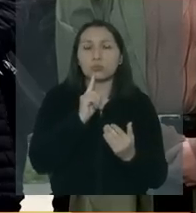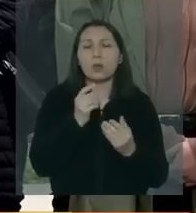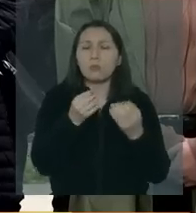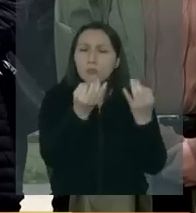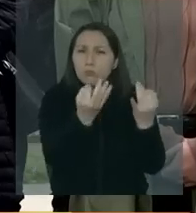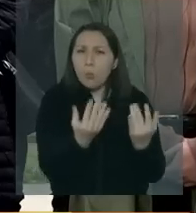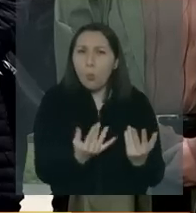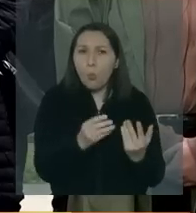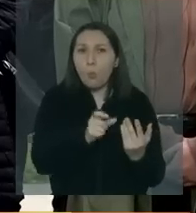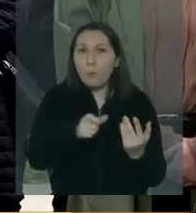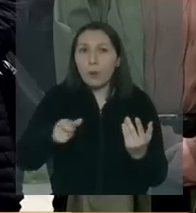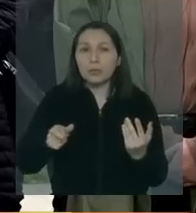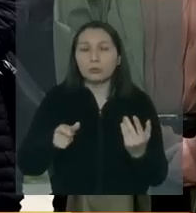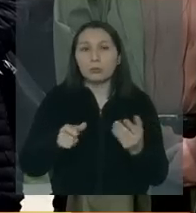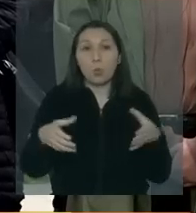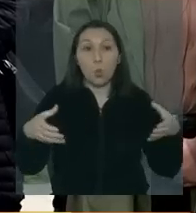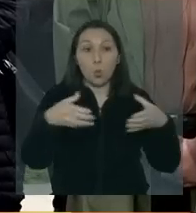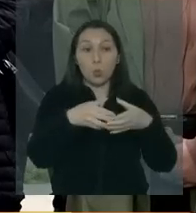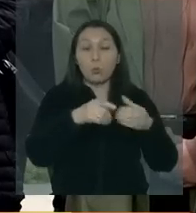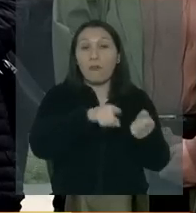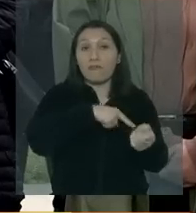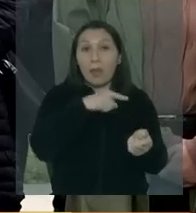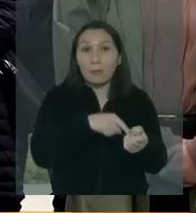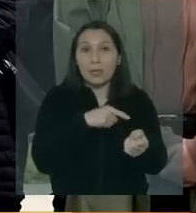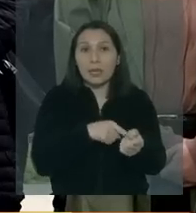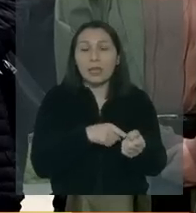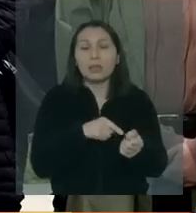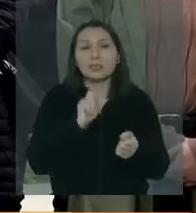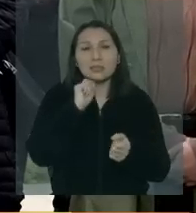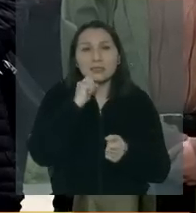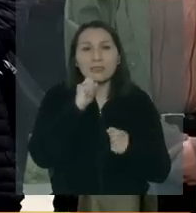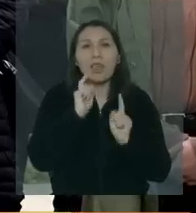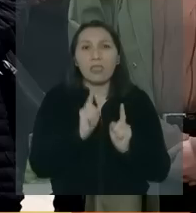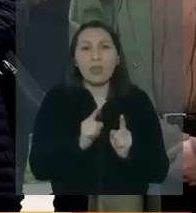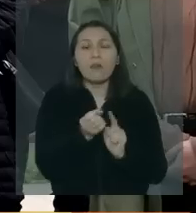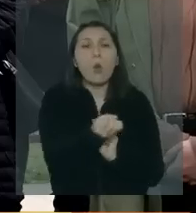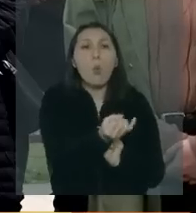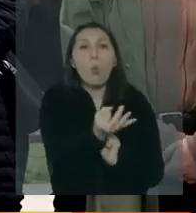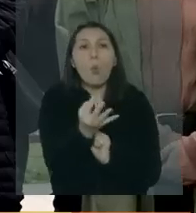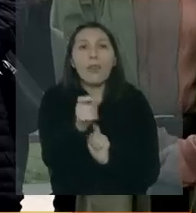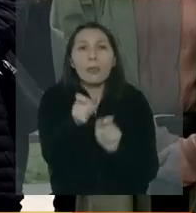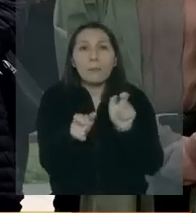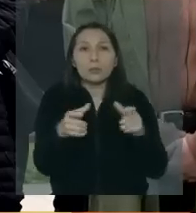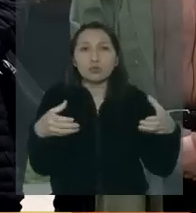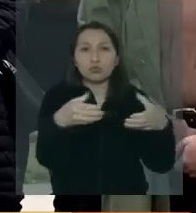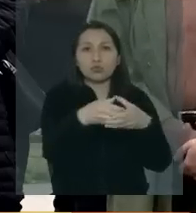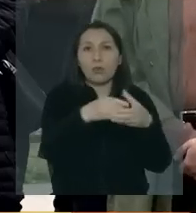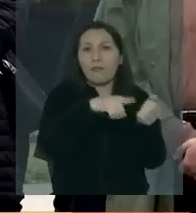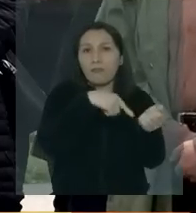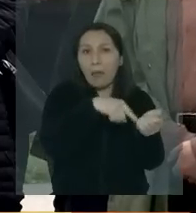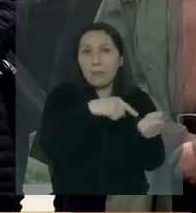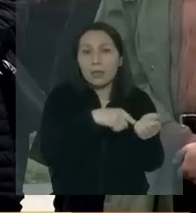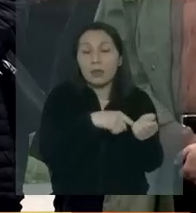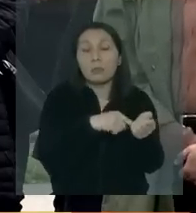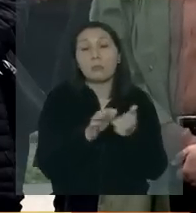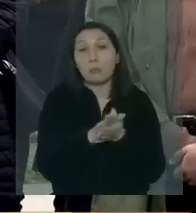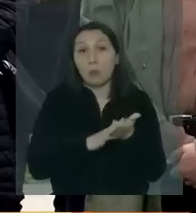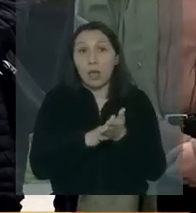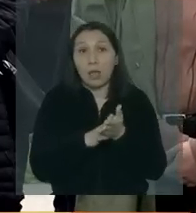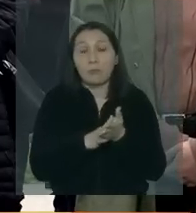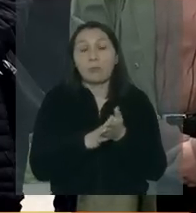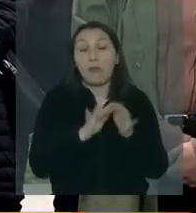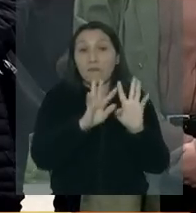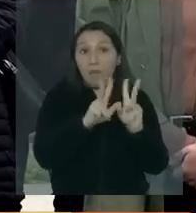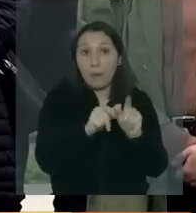quiere calcular para un grupo familiar, tiene que contar cuántos causantes pueden tener. Por lo tanto, un grupo